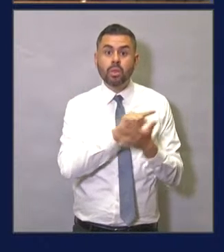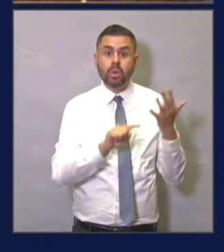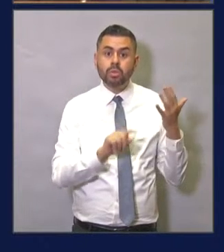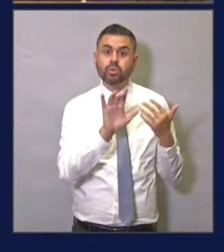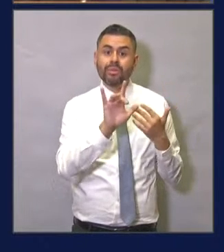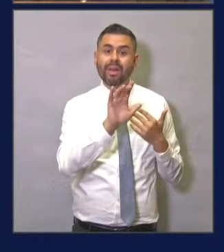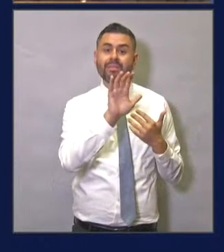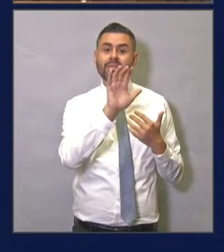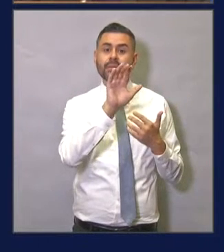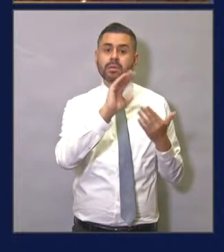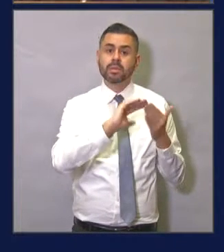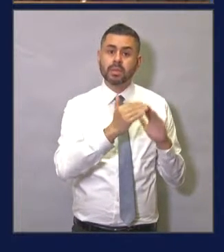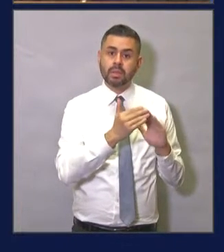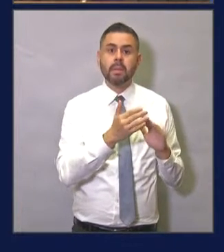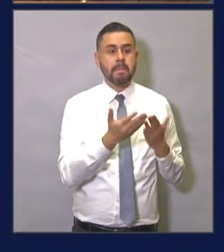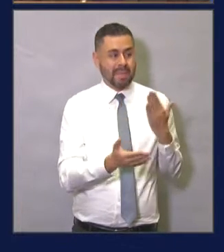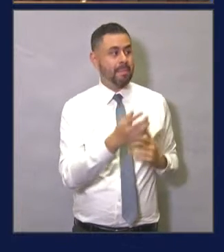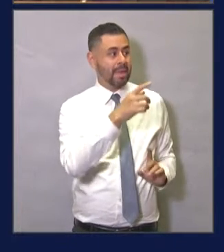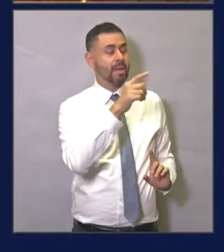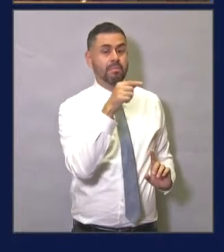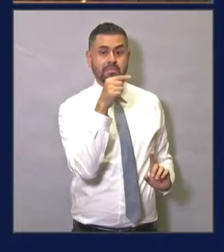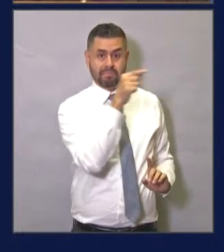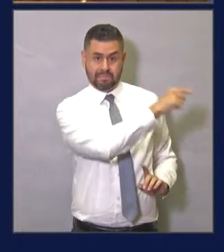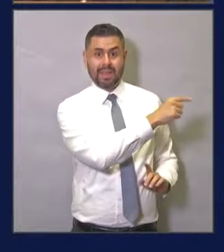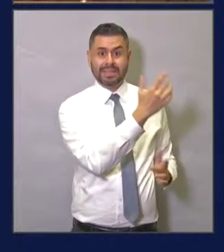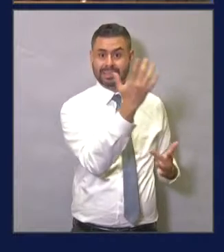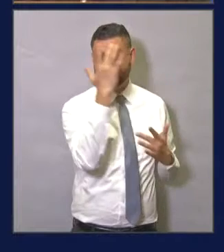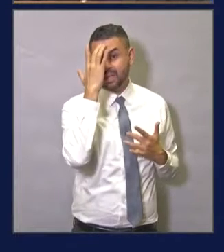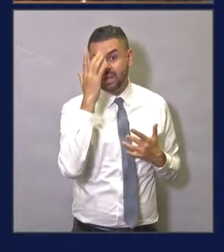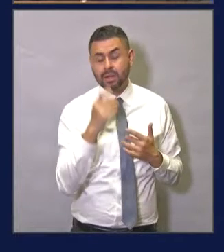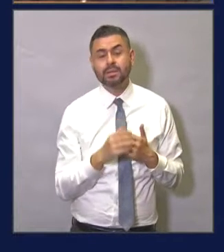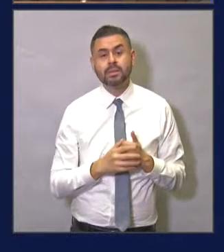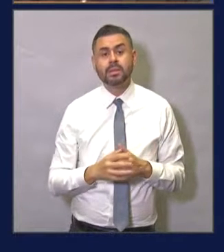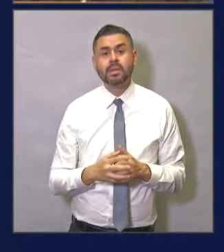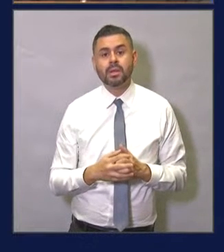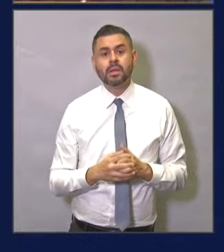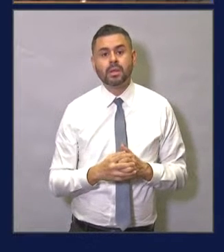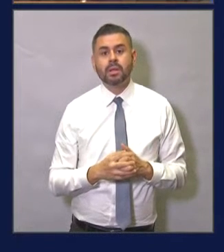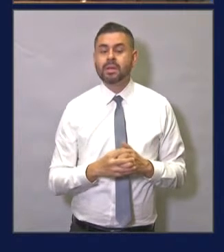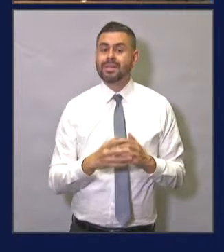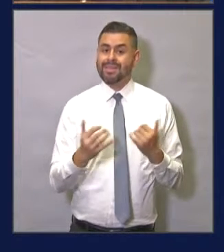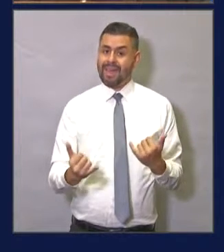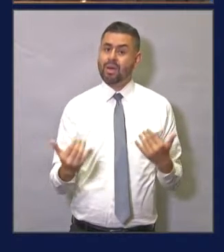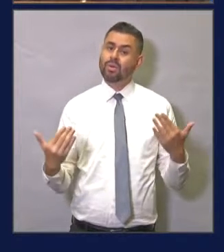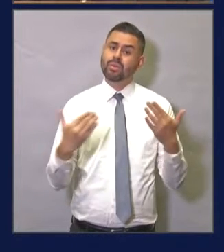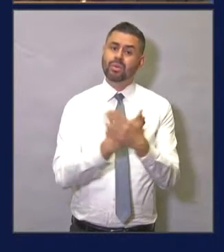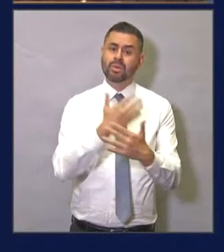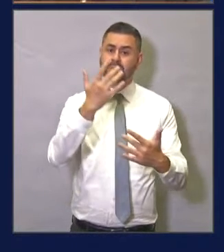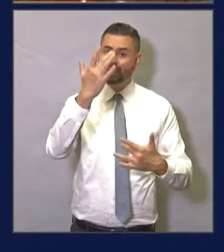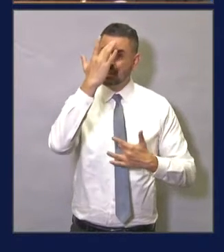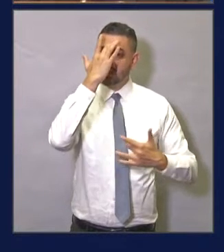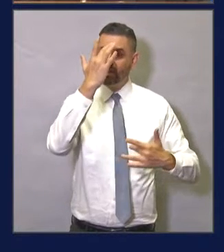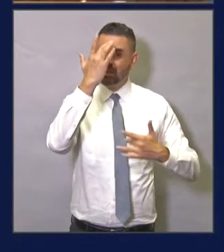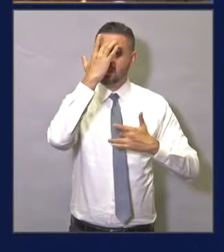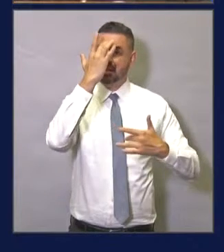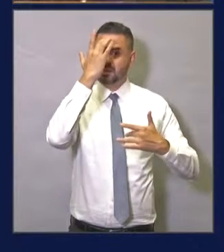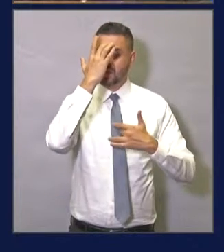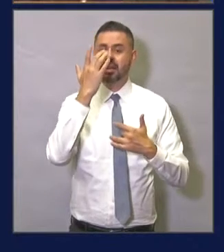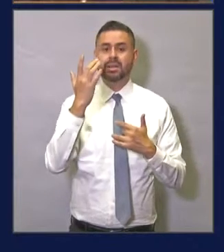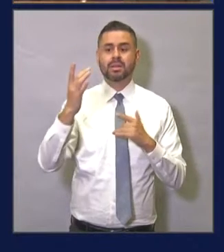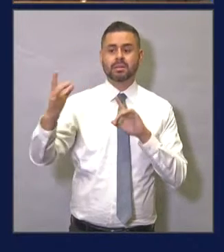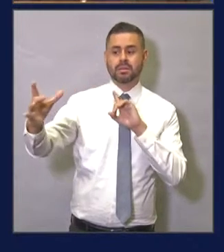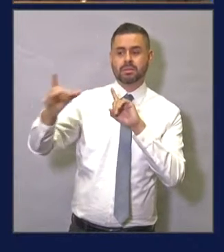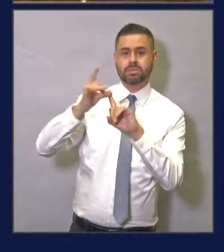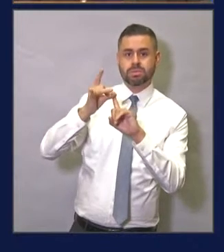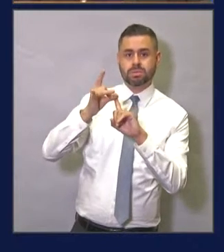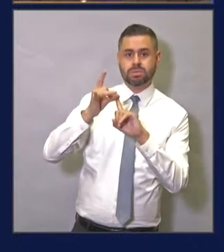muchas personas a su alrededor puedan estar infectadas. Con tasas muchas más altas de transmisión de virus, es